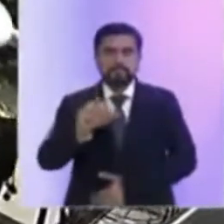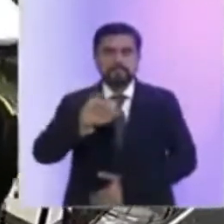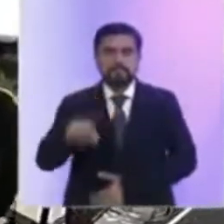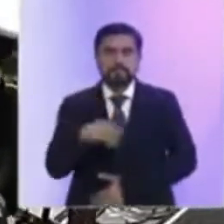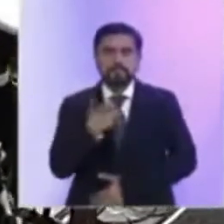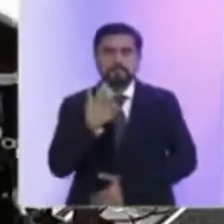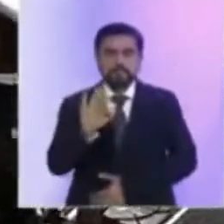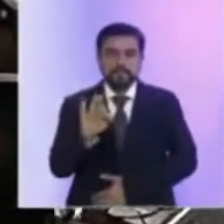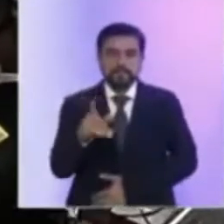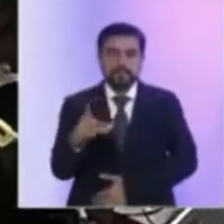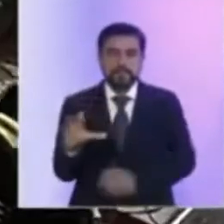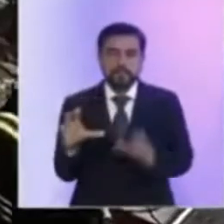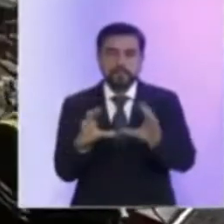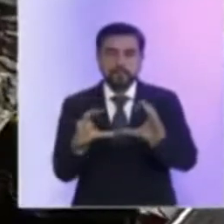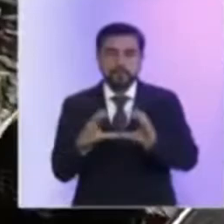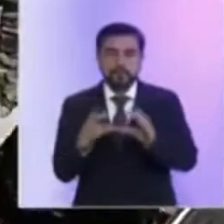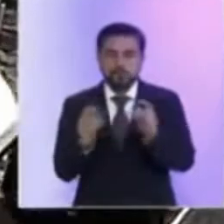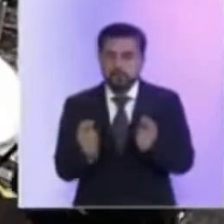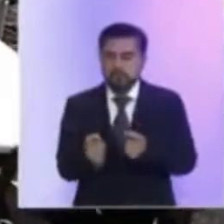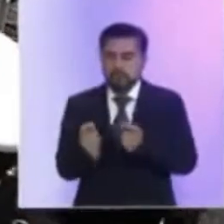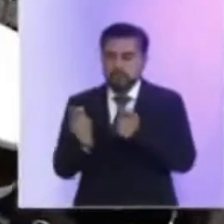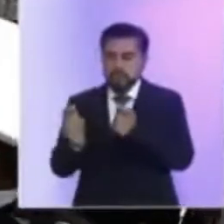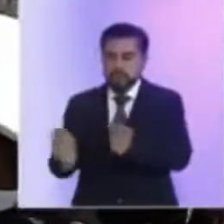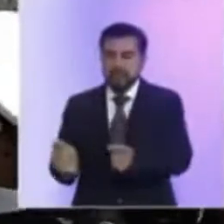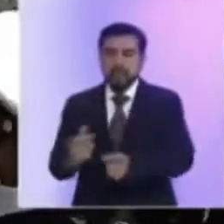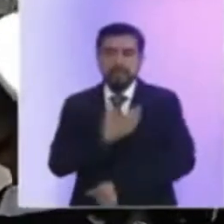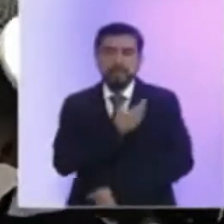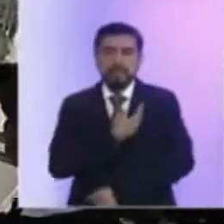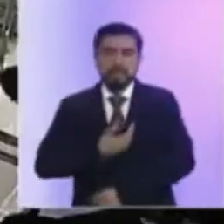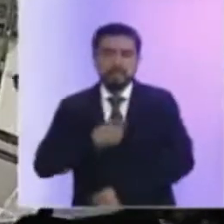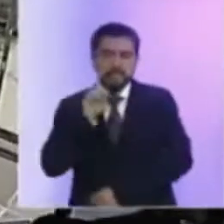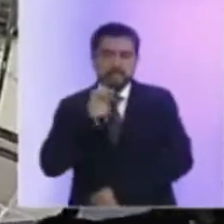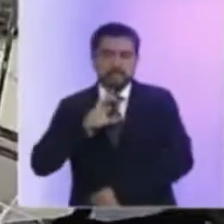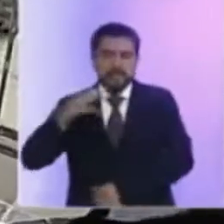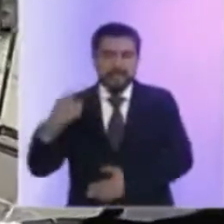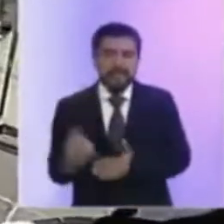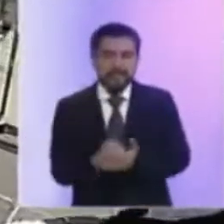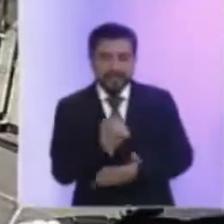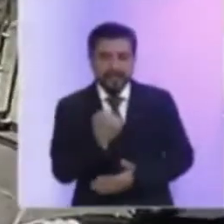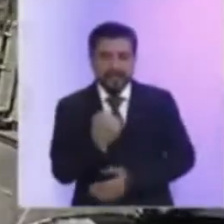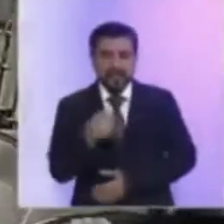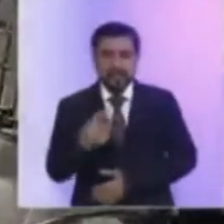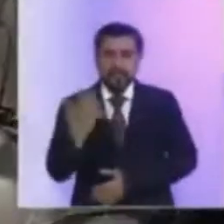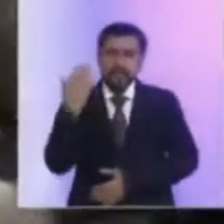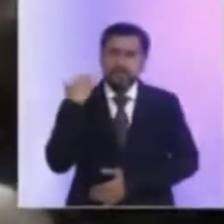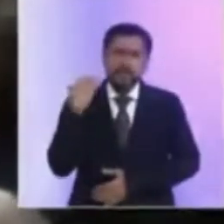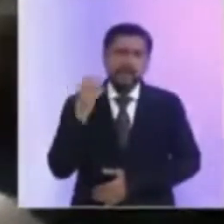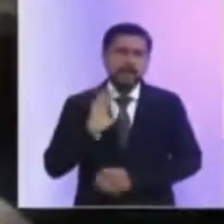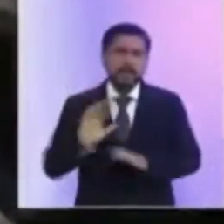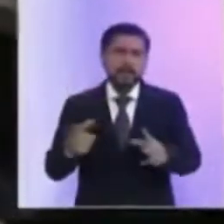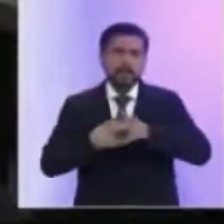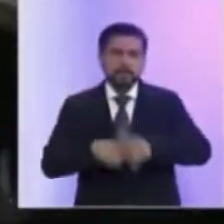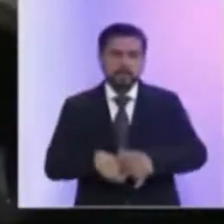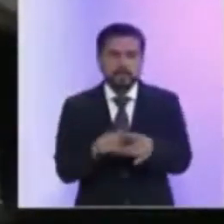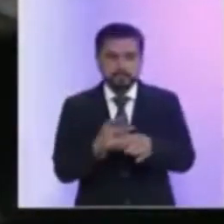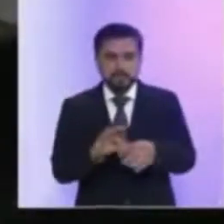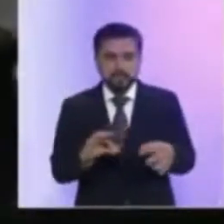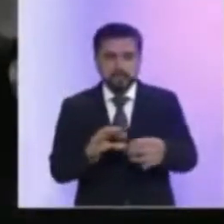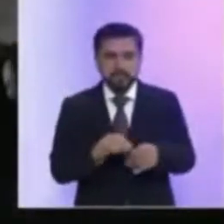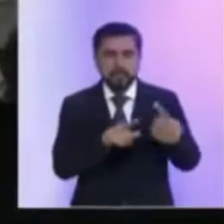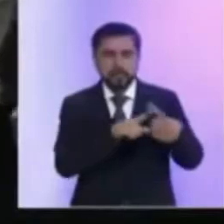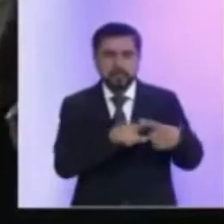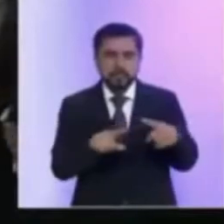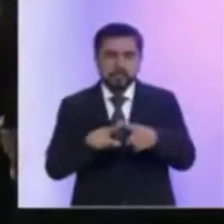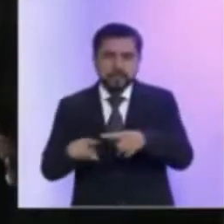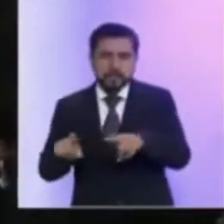Federación entregará la constancia de presidenta electa. Y como lo dijimos desde el principio, son varios aspectos que permiten